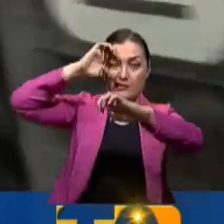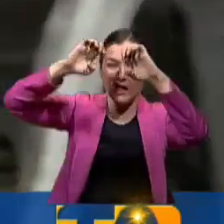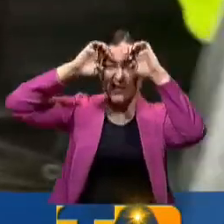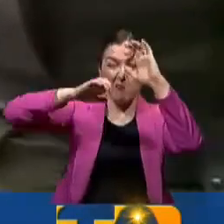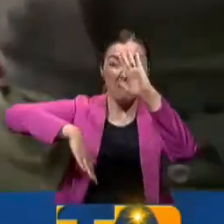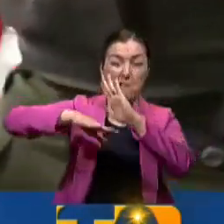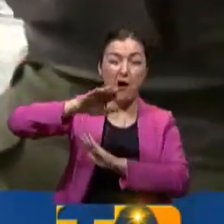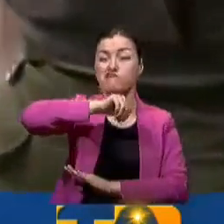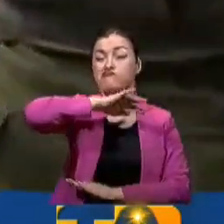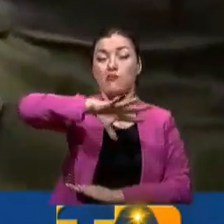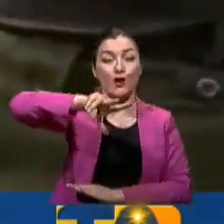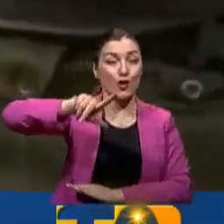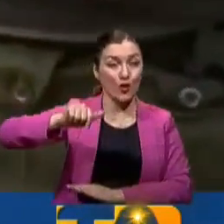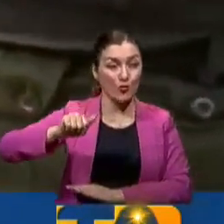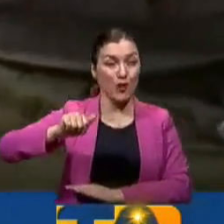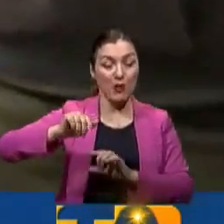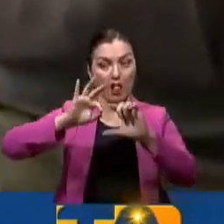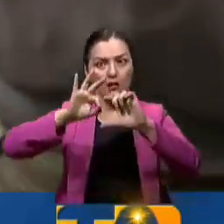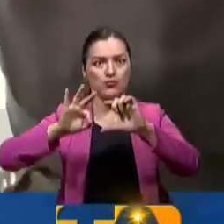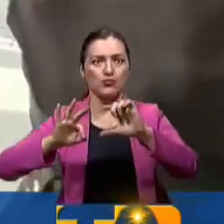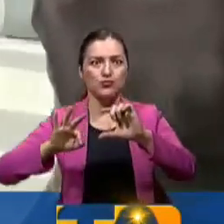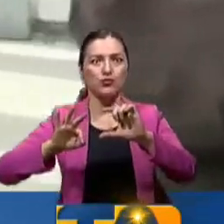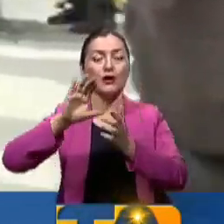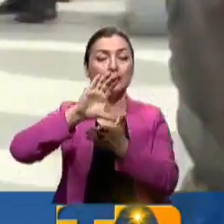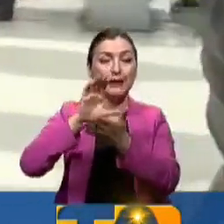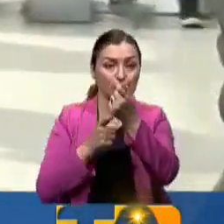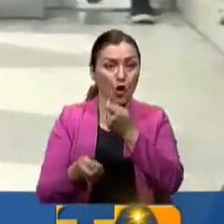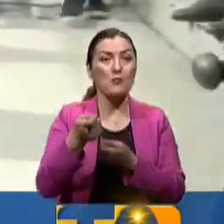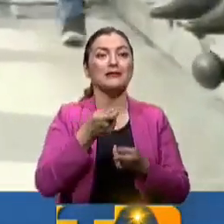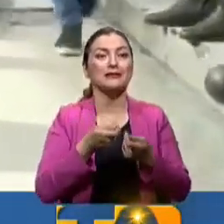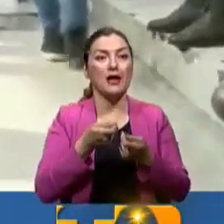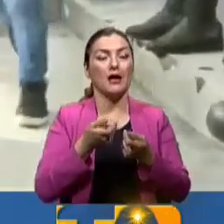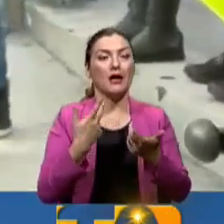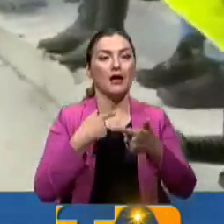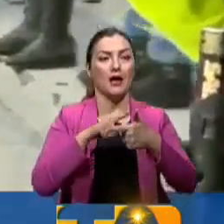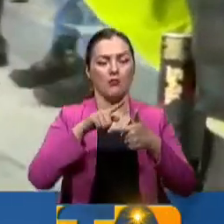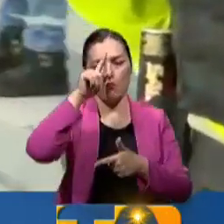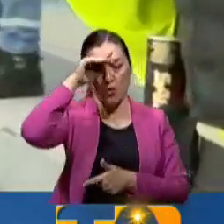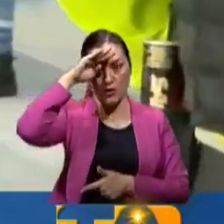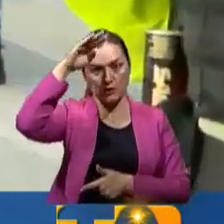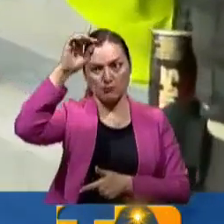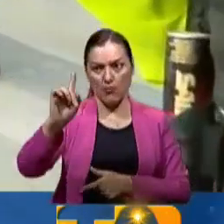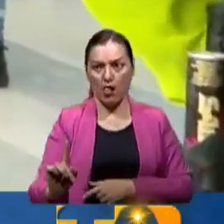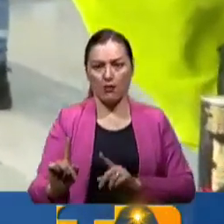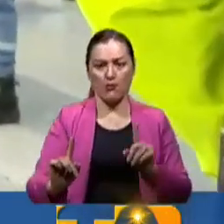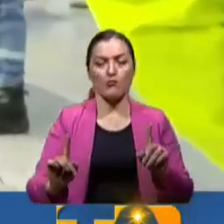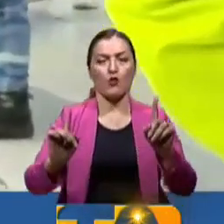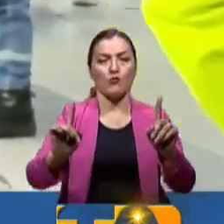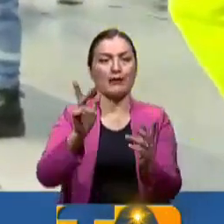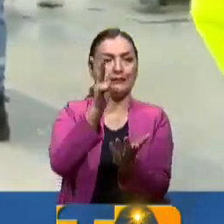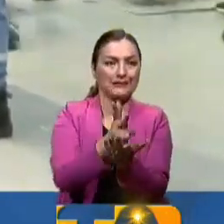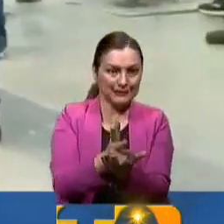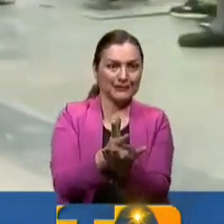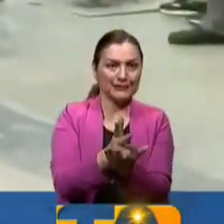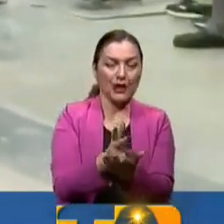estratégicos que permiten disminuir el delito. En el caso de los centros comerciales se ha puesto servidores policiales, de igual forma en los corredores, en